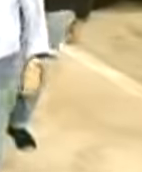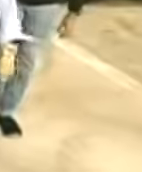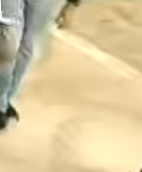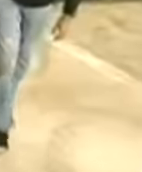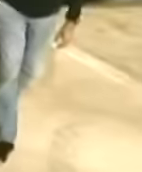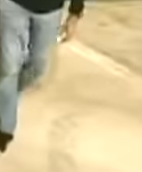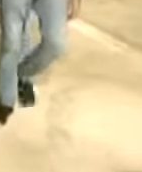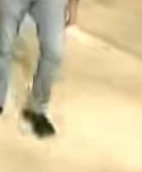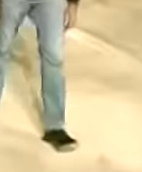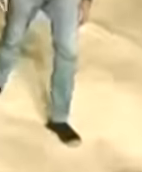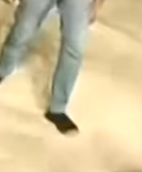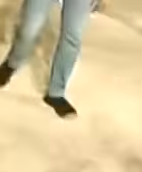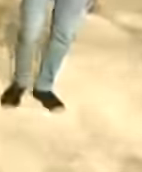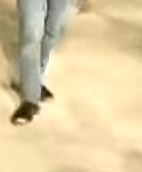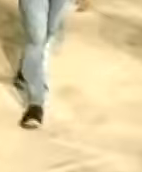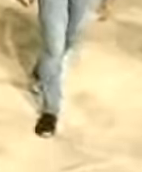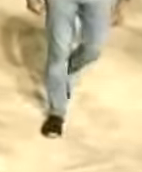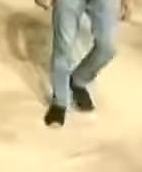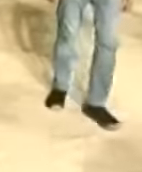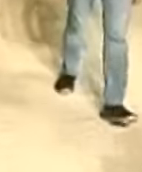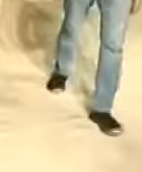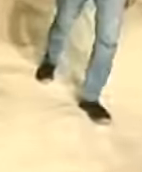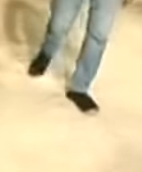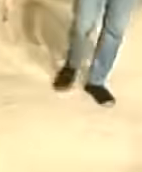de la primera combatiente, Silvia Flores.